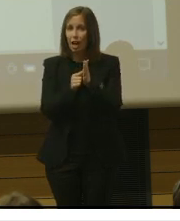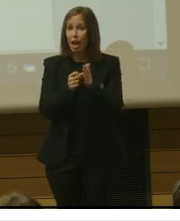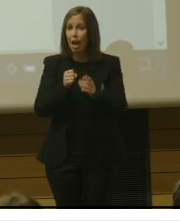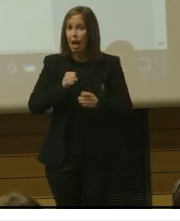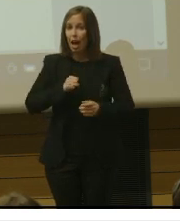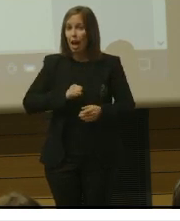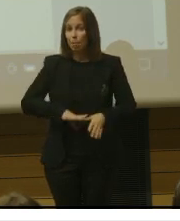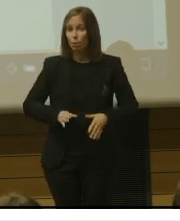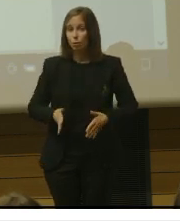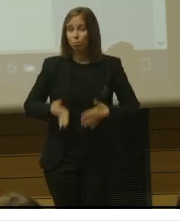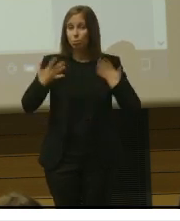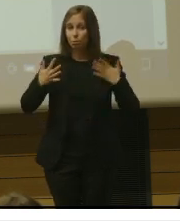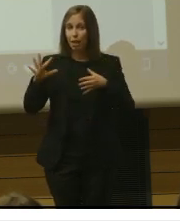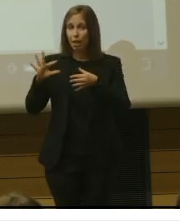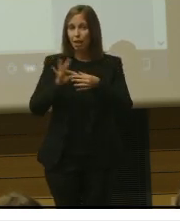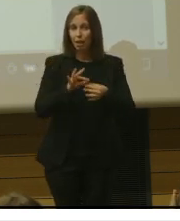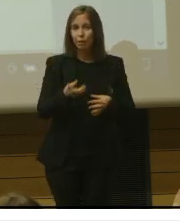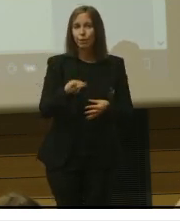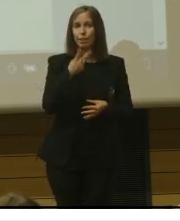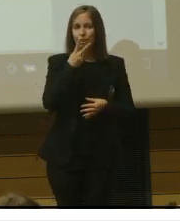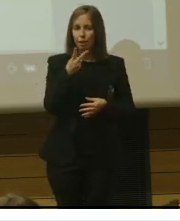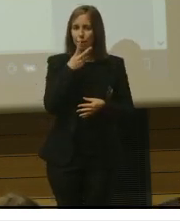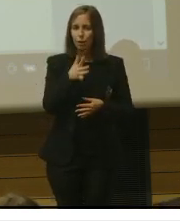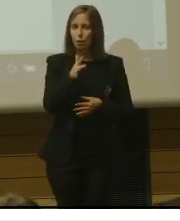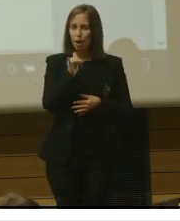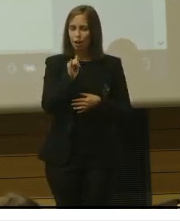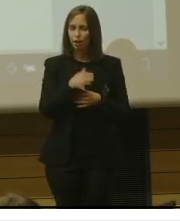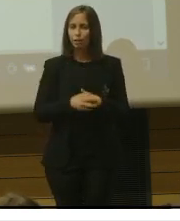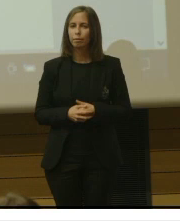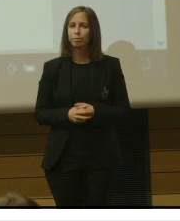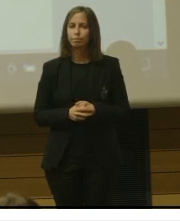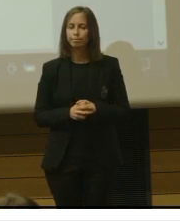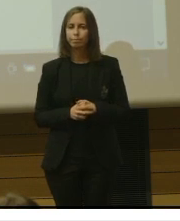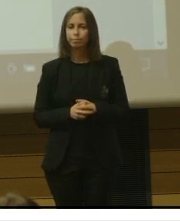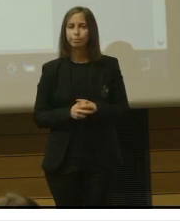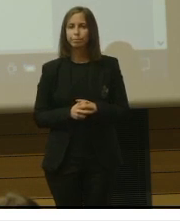pues, está estrechamente relacionado con el consumo de tabaco, ¿no?